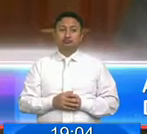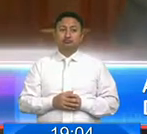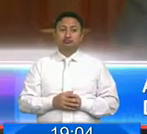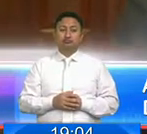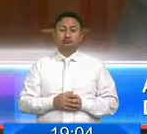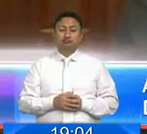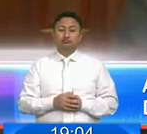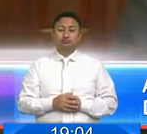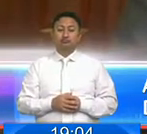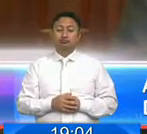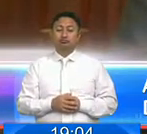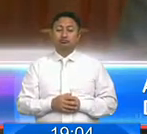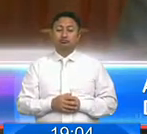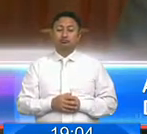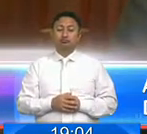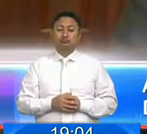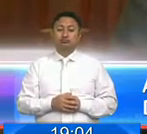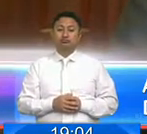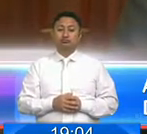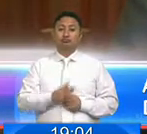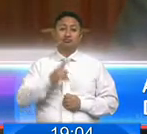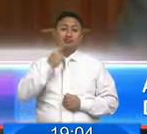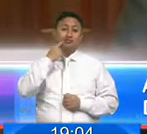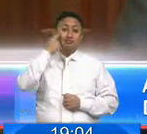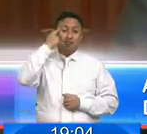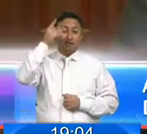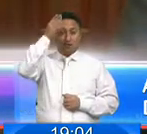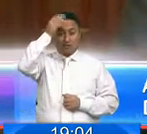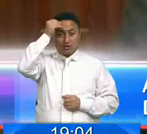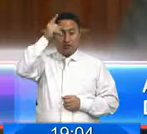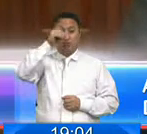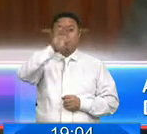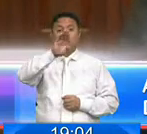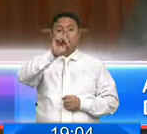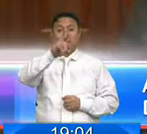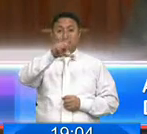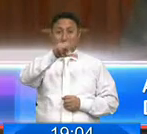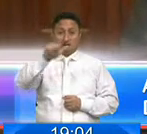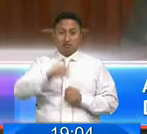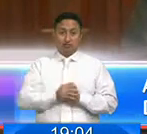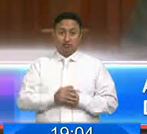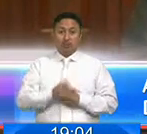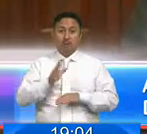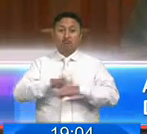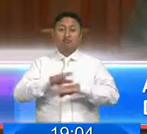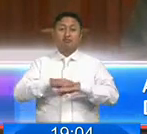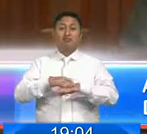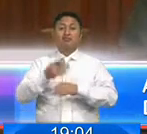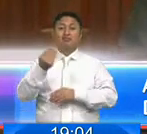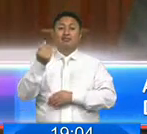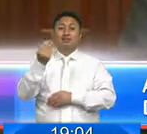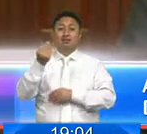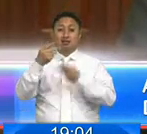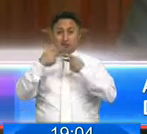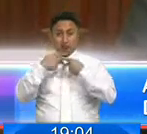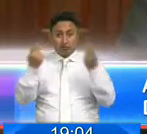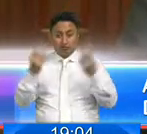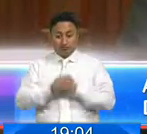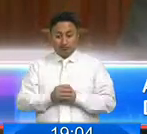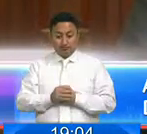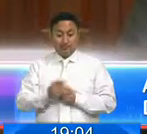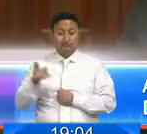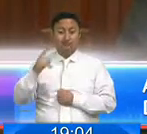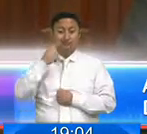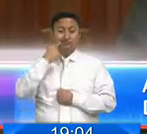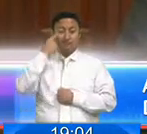El caso por el que se vincula a Rafael Correa, a Jorge Glass y a Viviana Bonilla es por cohecho y particularmente en lo que tiene que ver con Rafael